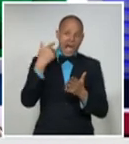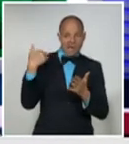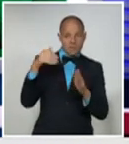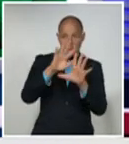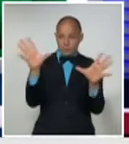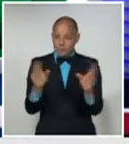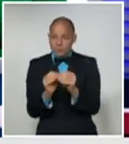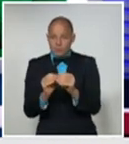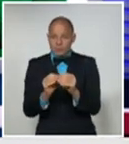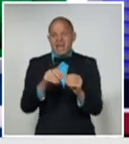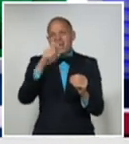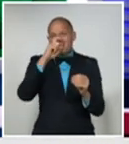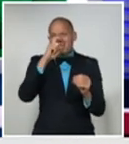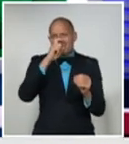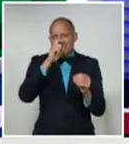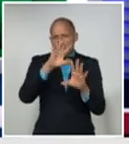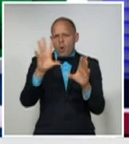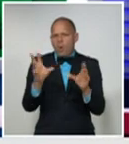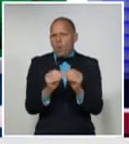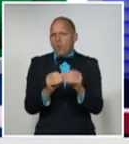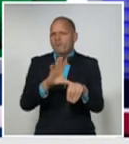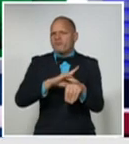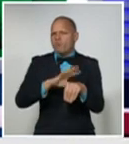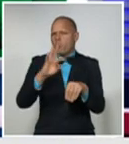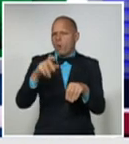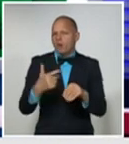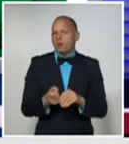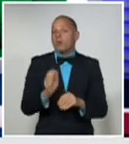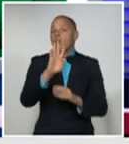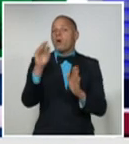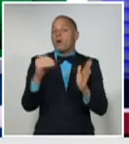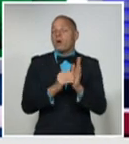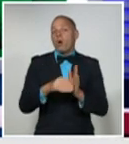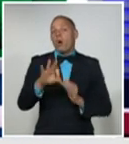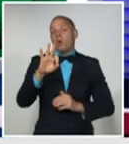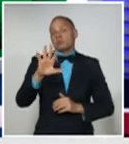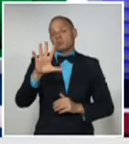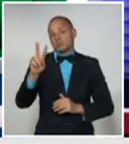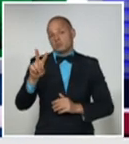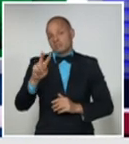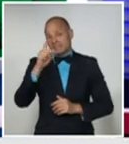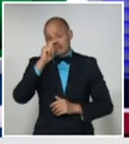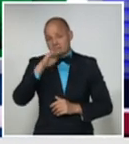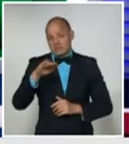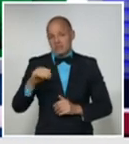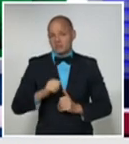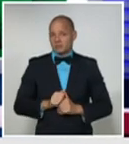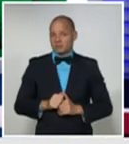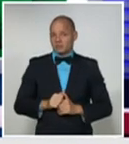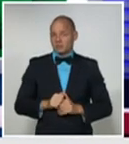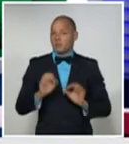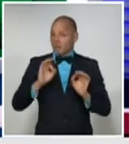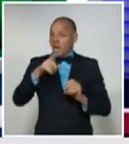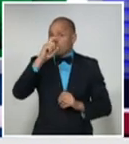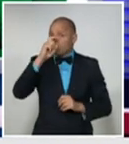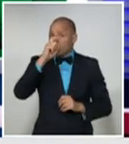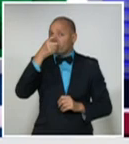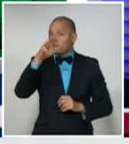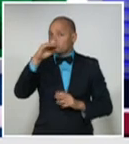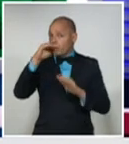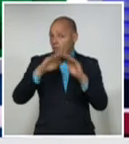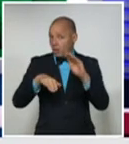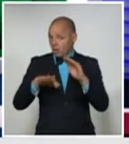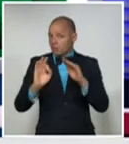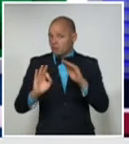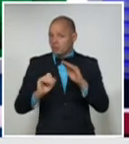8.452 casos diagnosticados con COVID-19 en las edades pediátricas. Y de esos